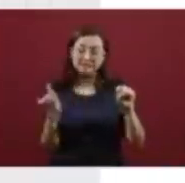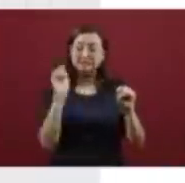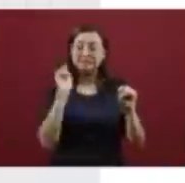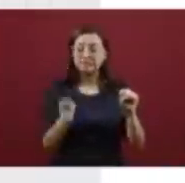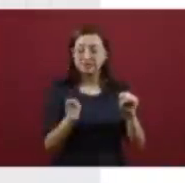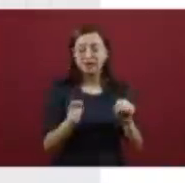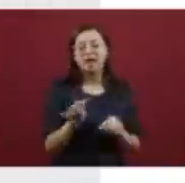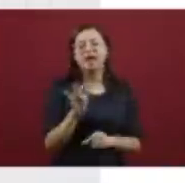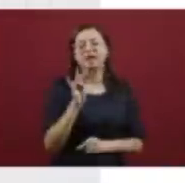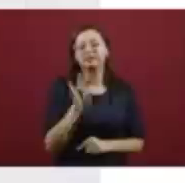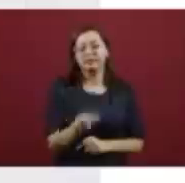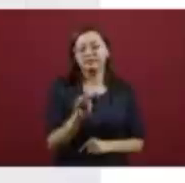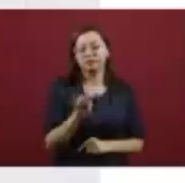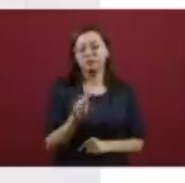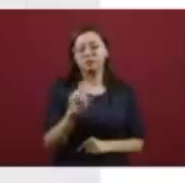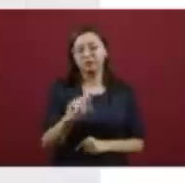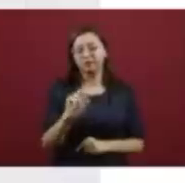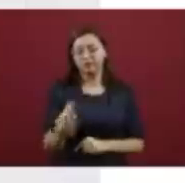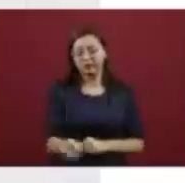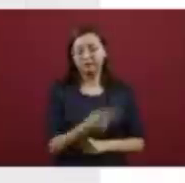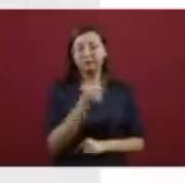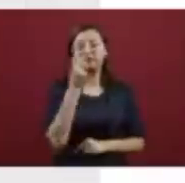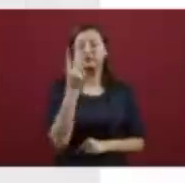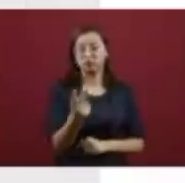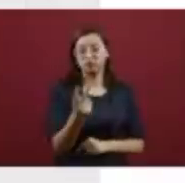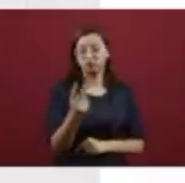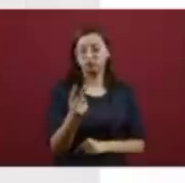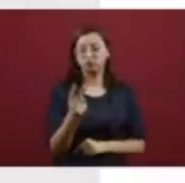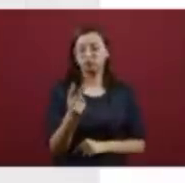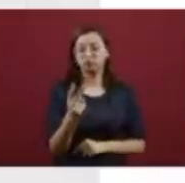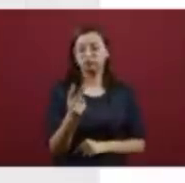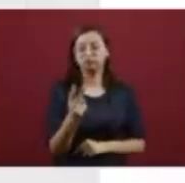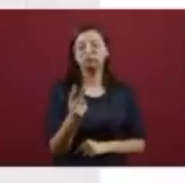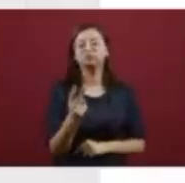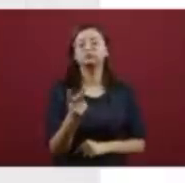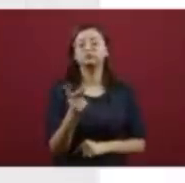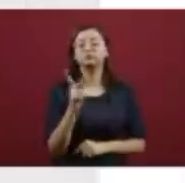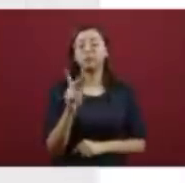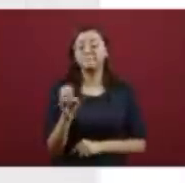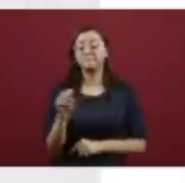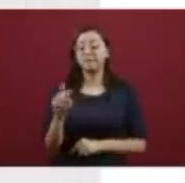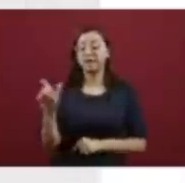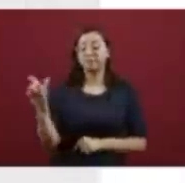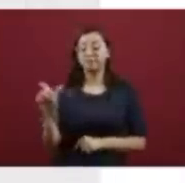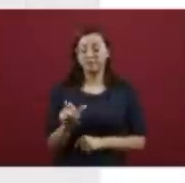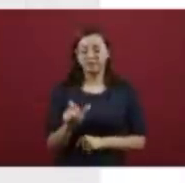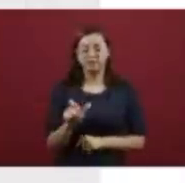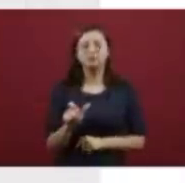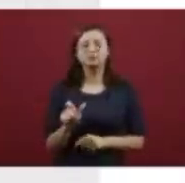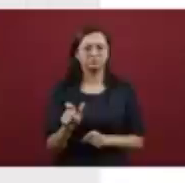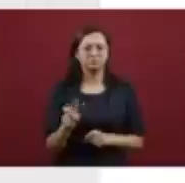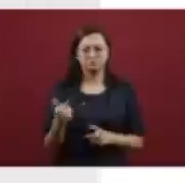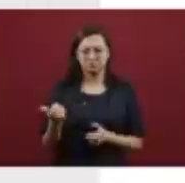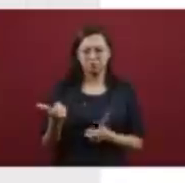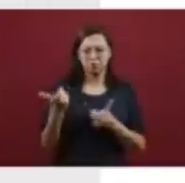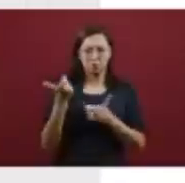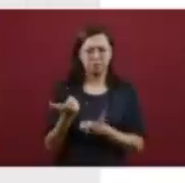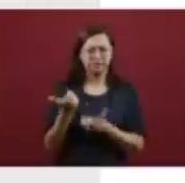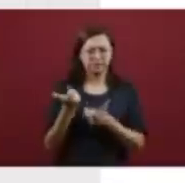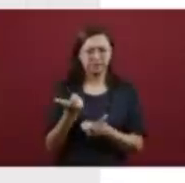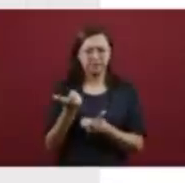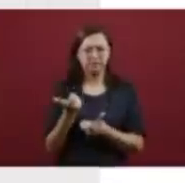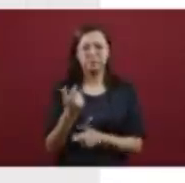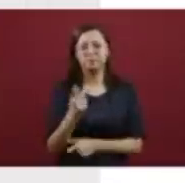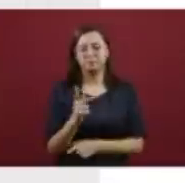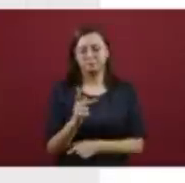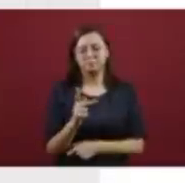19.32, y el precio que Pemex está vendiendo a las estaciones de servicio es 19.32, es decir, se